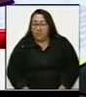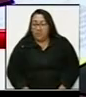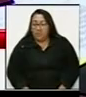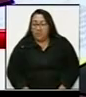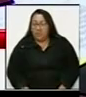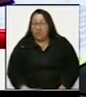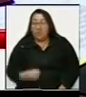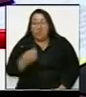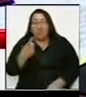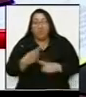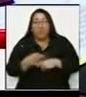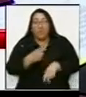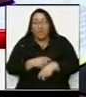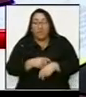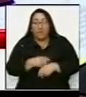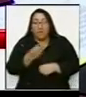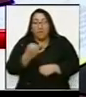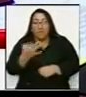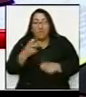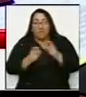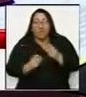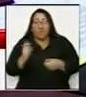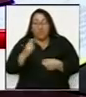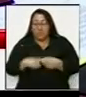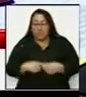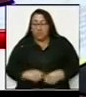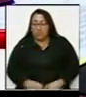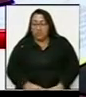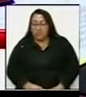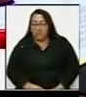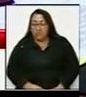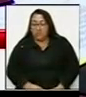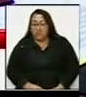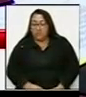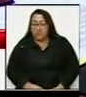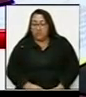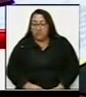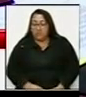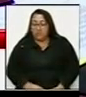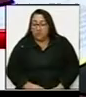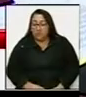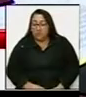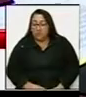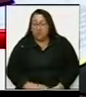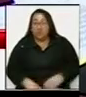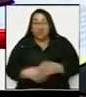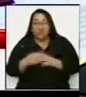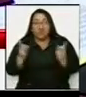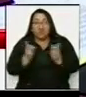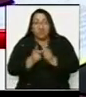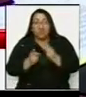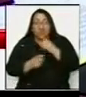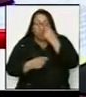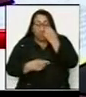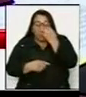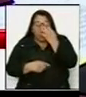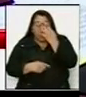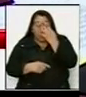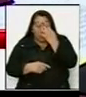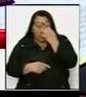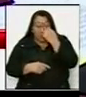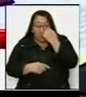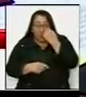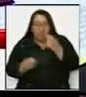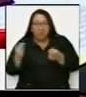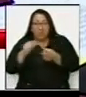por el tiempo, la cantidad de postulantes era, y además las conclusiones a las cuales iban a llegar luego